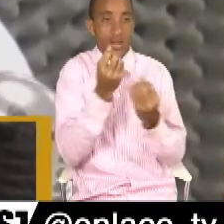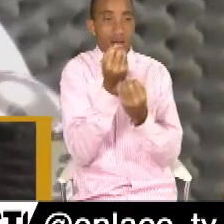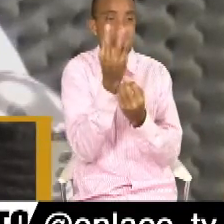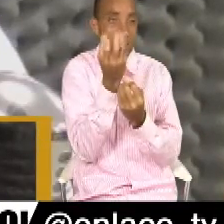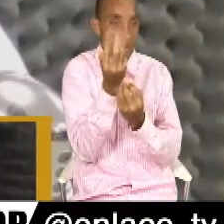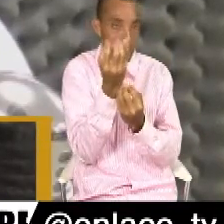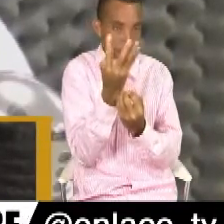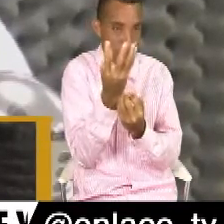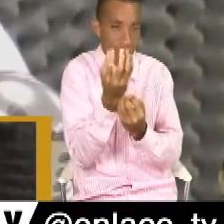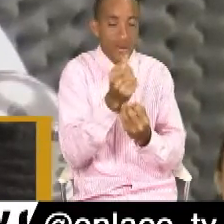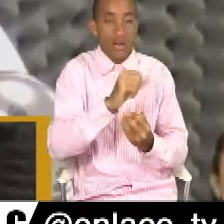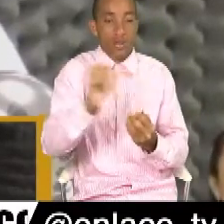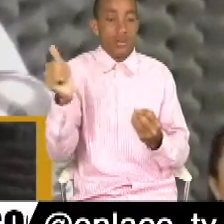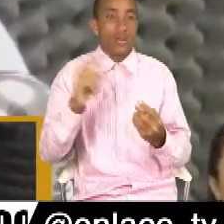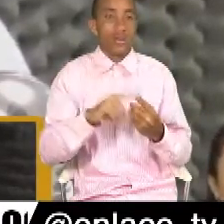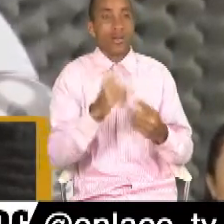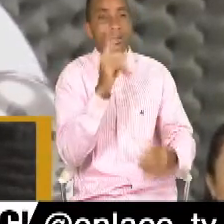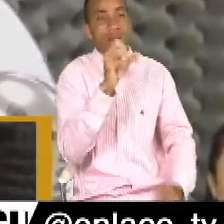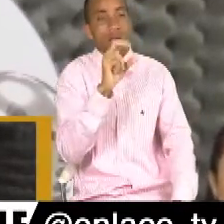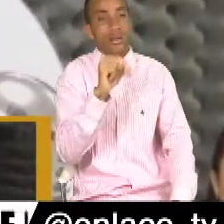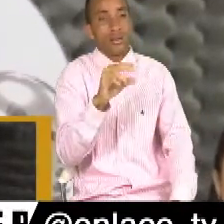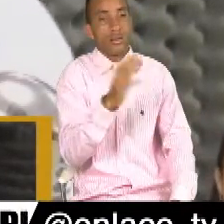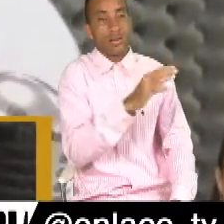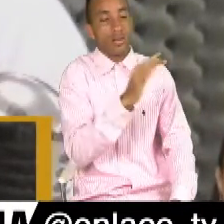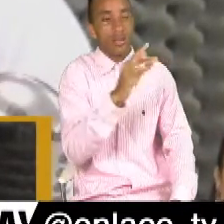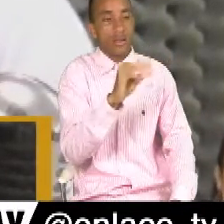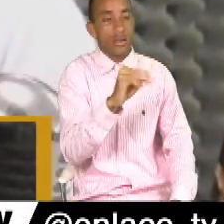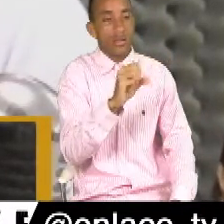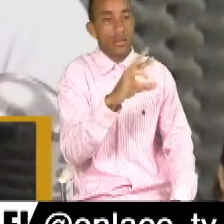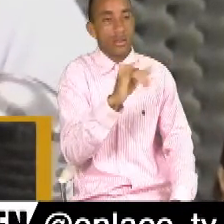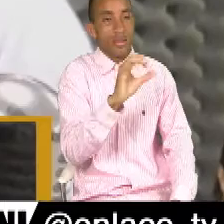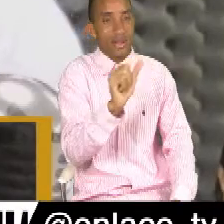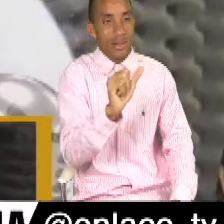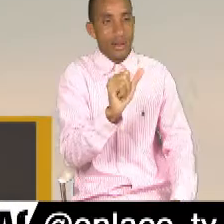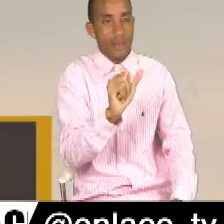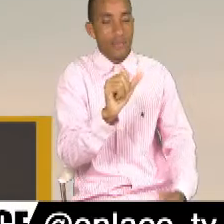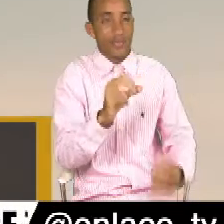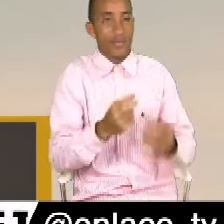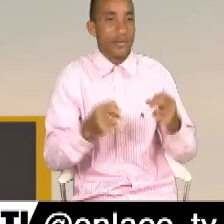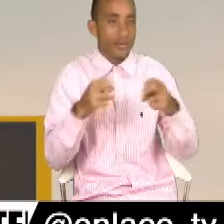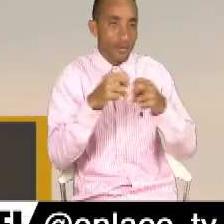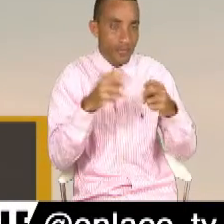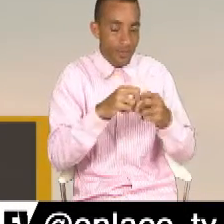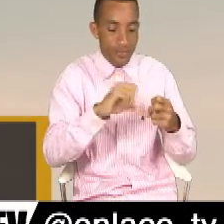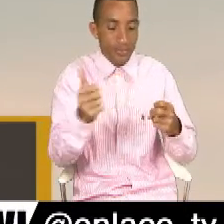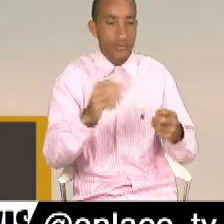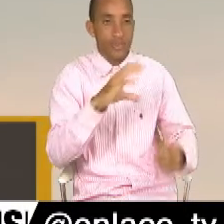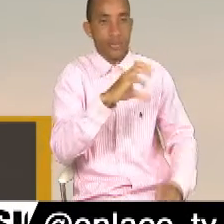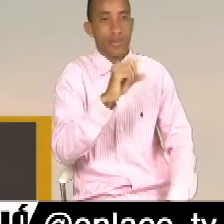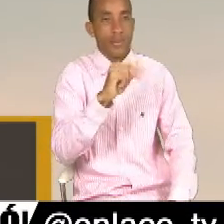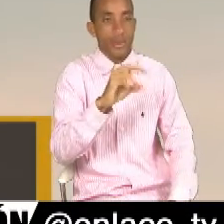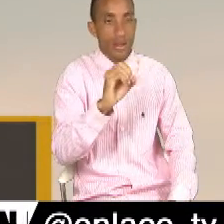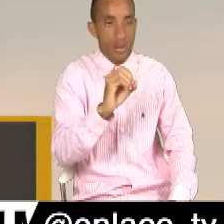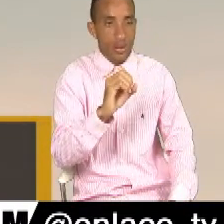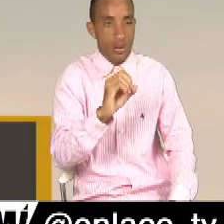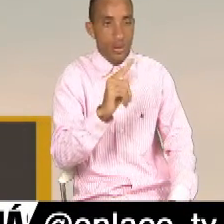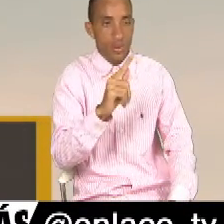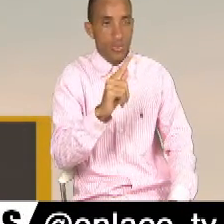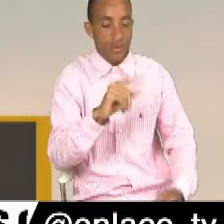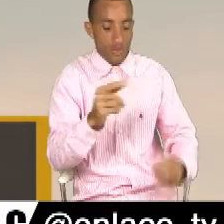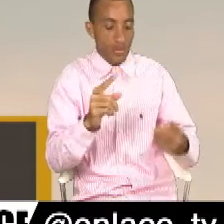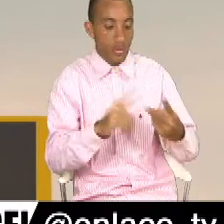Santa María, que era la encargada de la parte energética, está Canot, que era la parte que iba a hacer